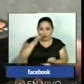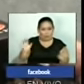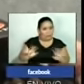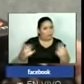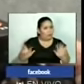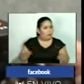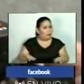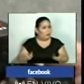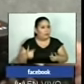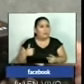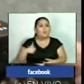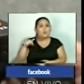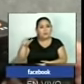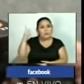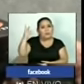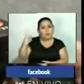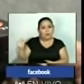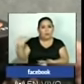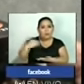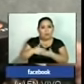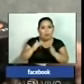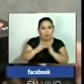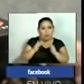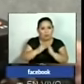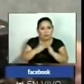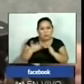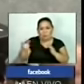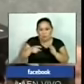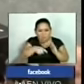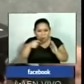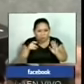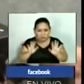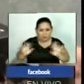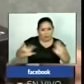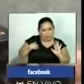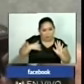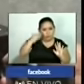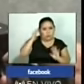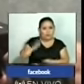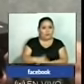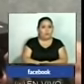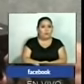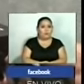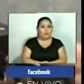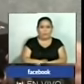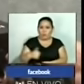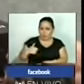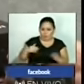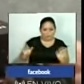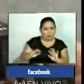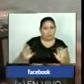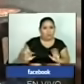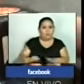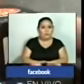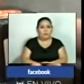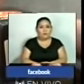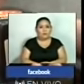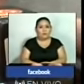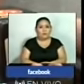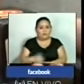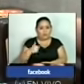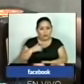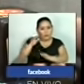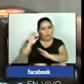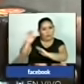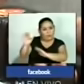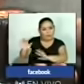nada, pues ese día, sí es cierto, ella llegó, fue a traer una a su puerta y pues hasta ahí hice yo, pues. Sí, se me vino, pero yo nada que ver. Con todo el